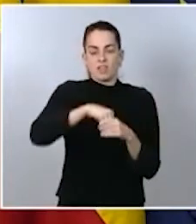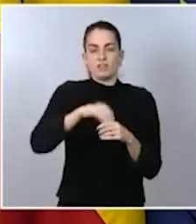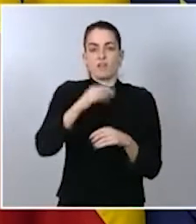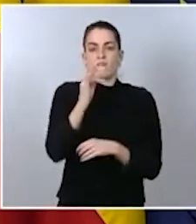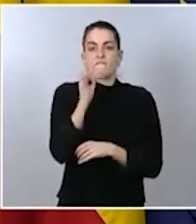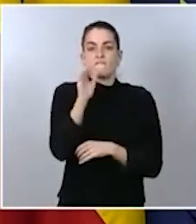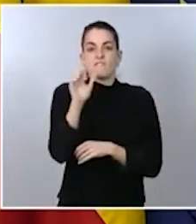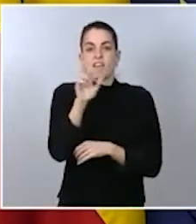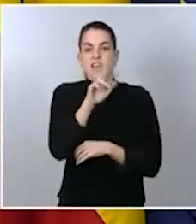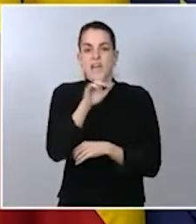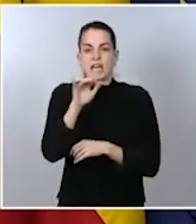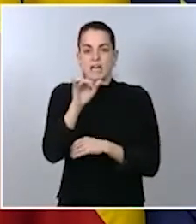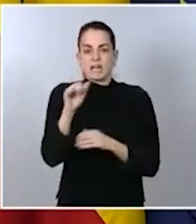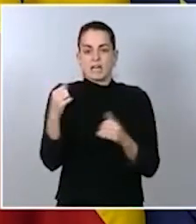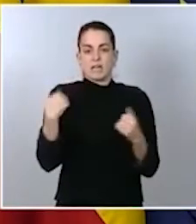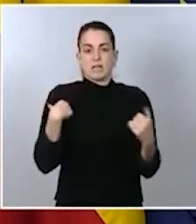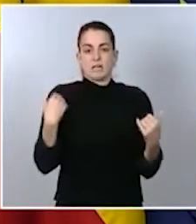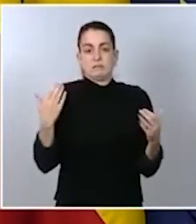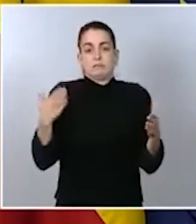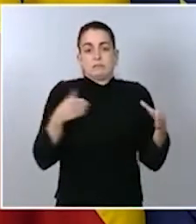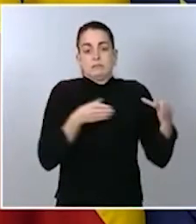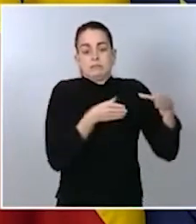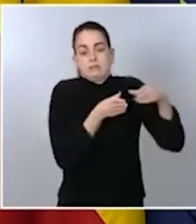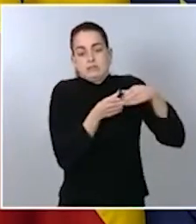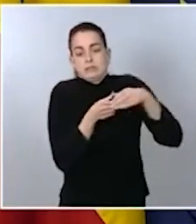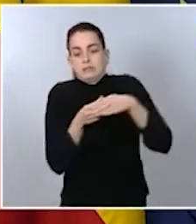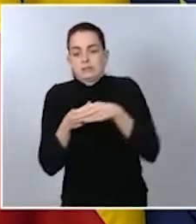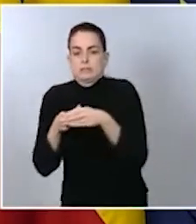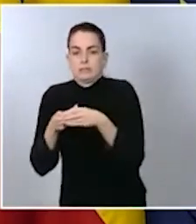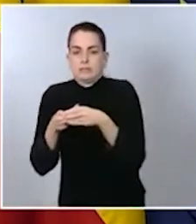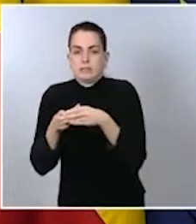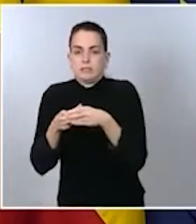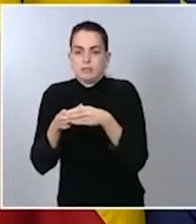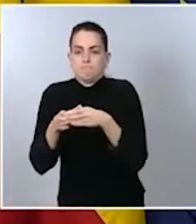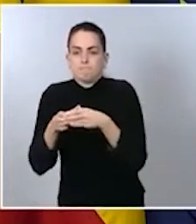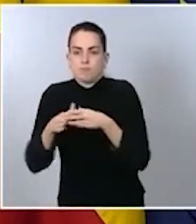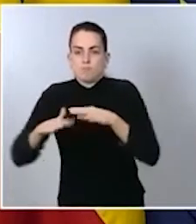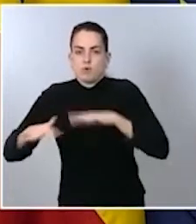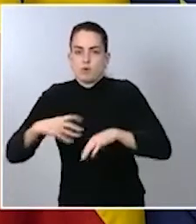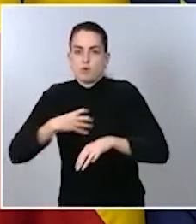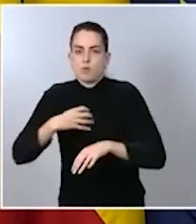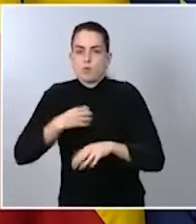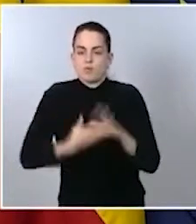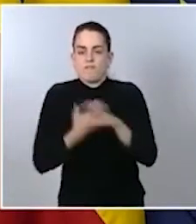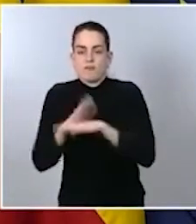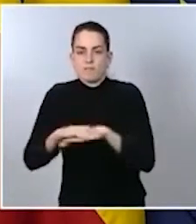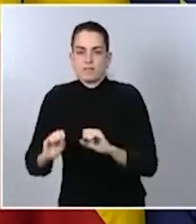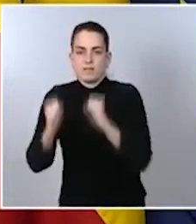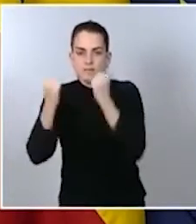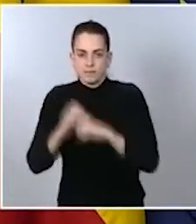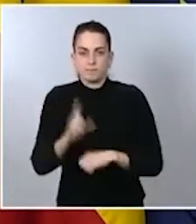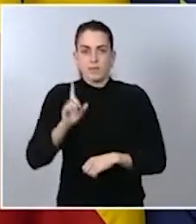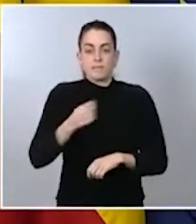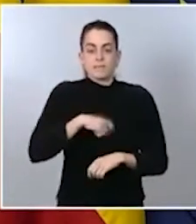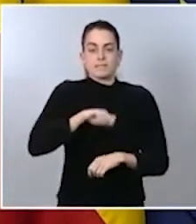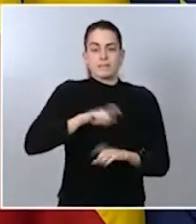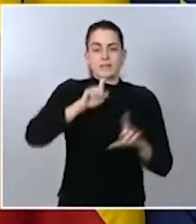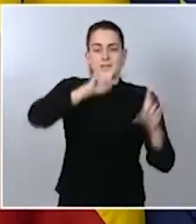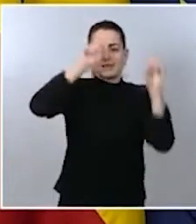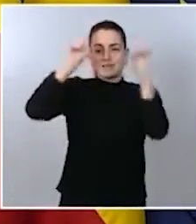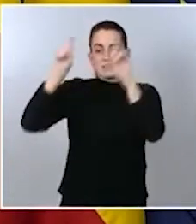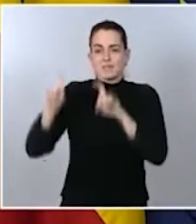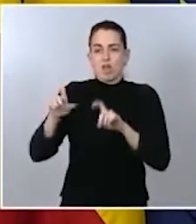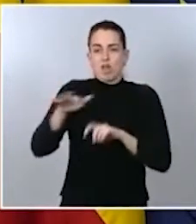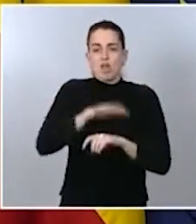durante las maniobras de atraque en diferentes puntos de la geografía española especialmente en castilla-la